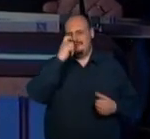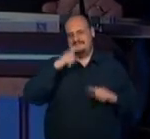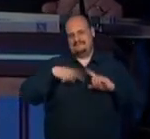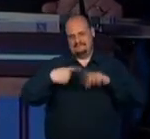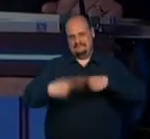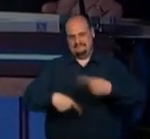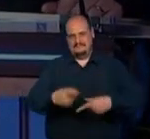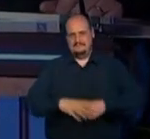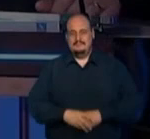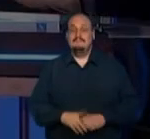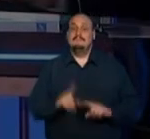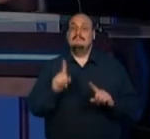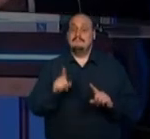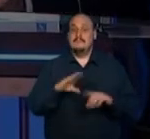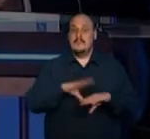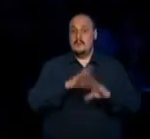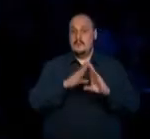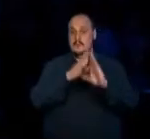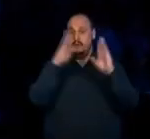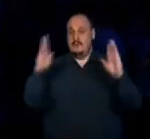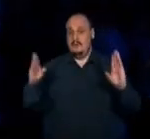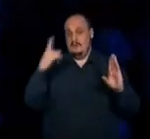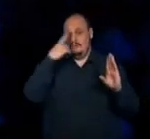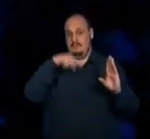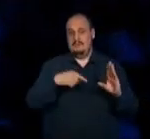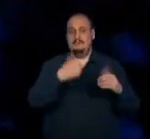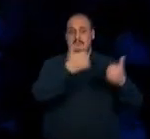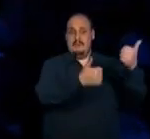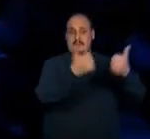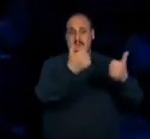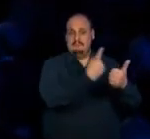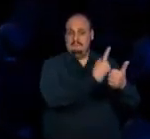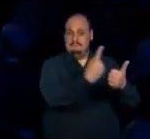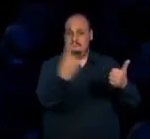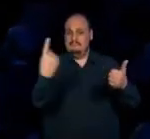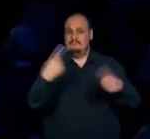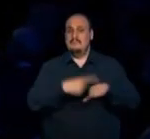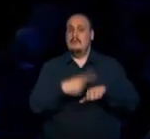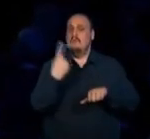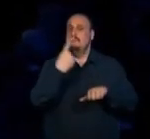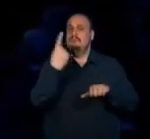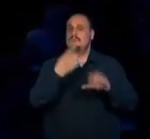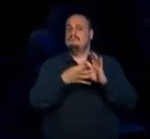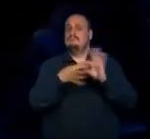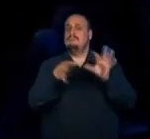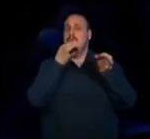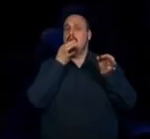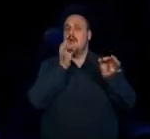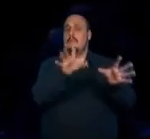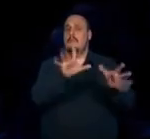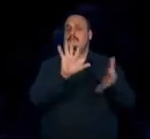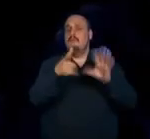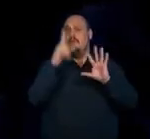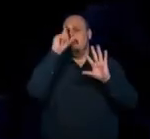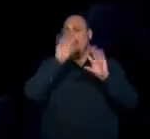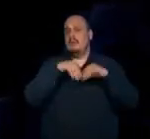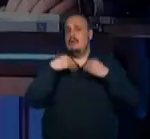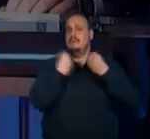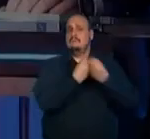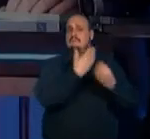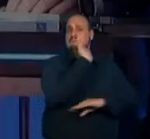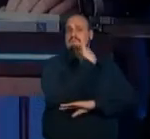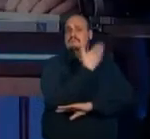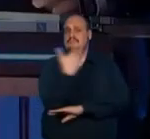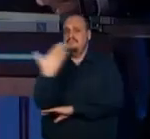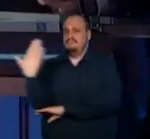les anticipamos en este último bloque cada candidato y cada candidata va a tener un minuto libre para concluir su participación en